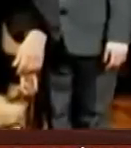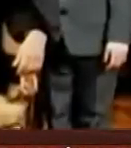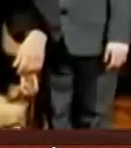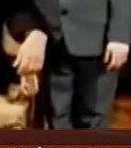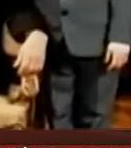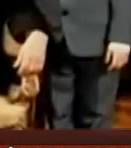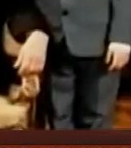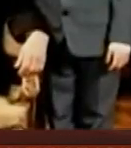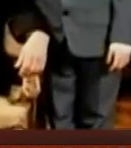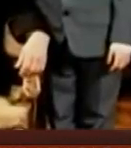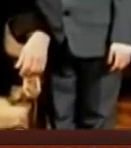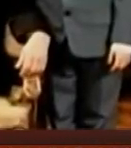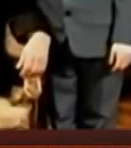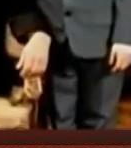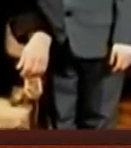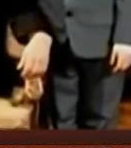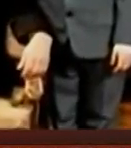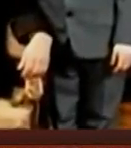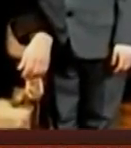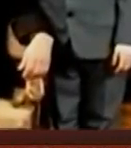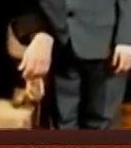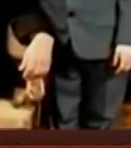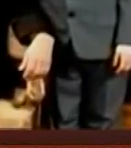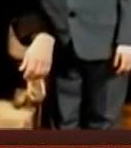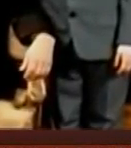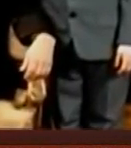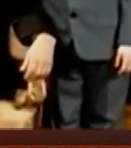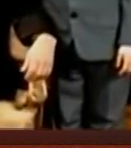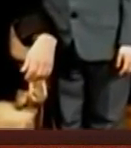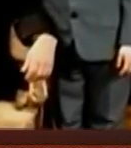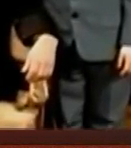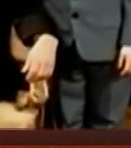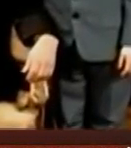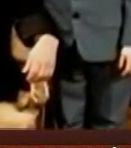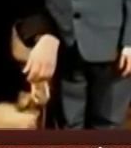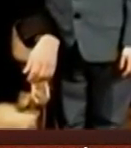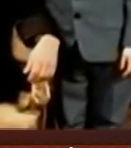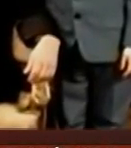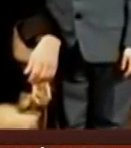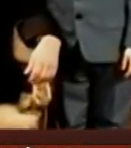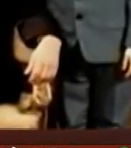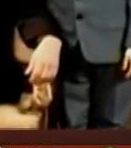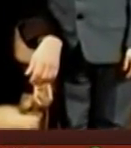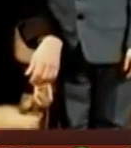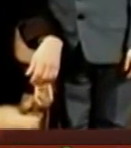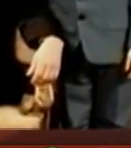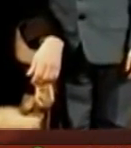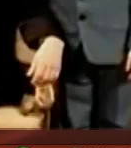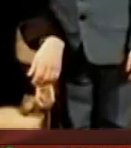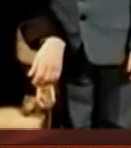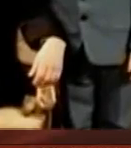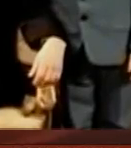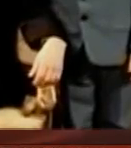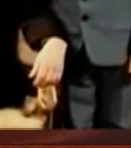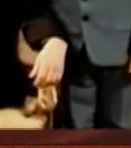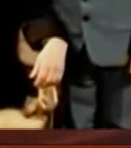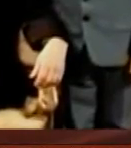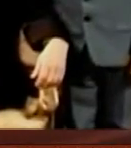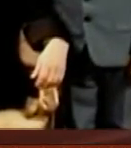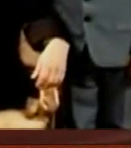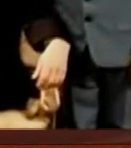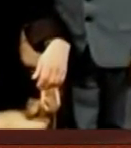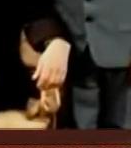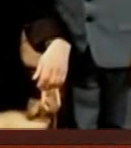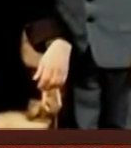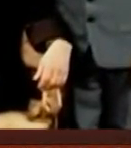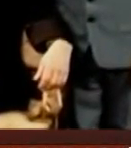¿no? De Sendero Luminoso, esta guerrilla senderista, insurgente, armada. Pero por otro lado tenemos que está acusado